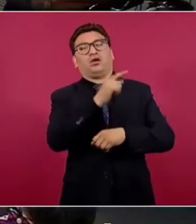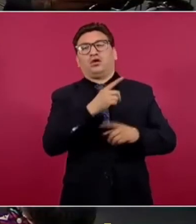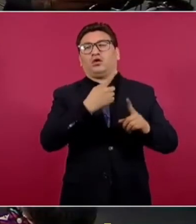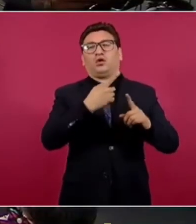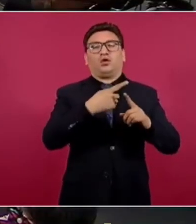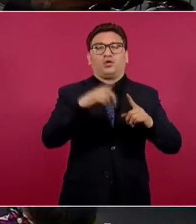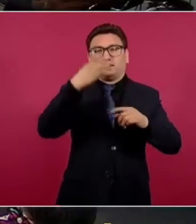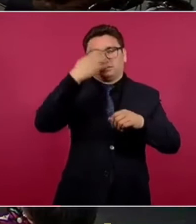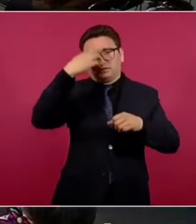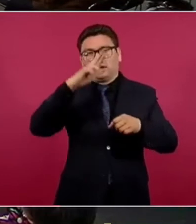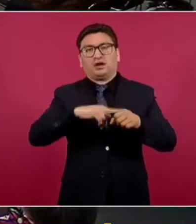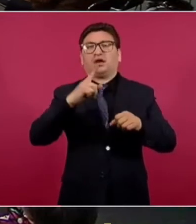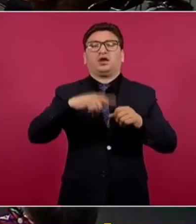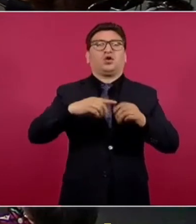pues